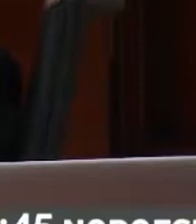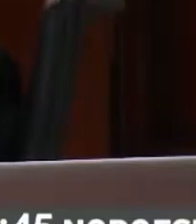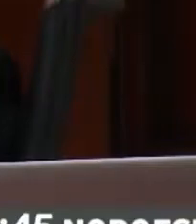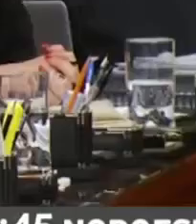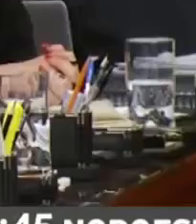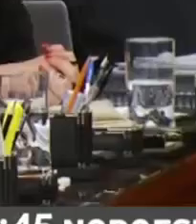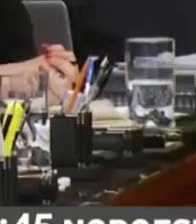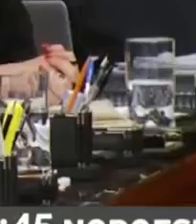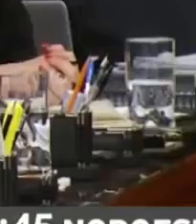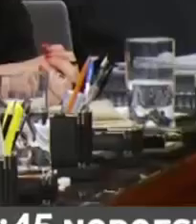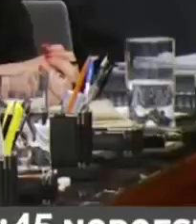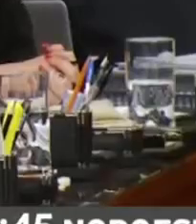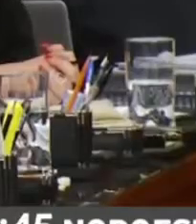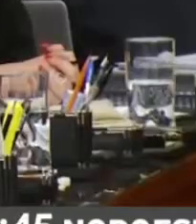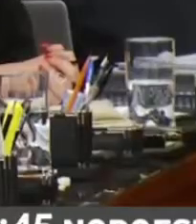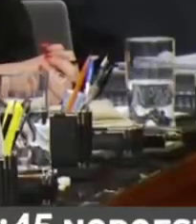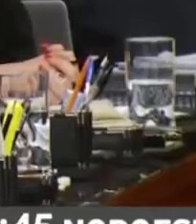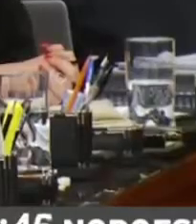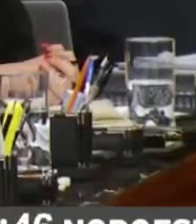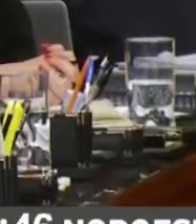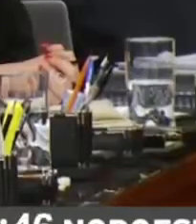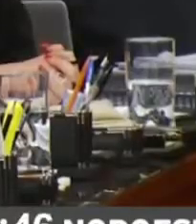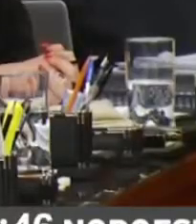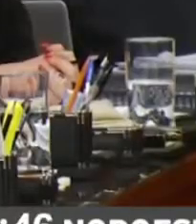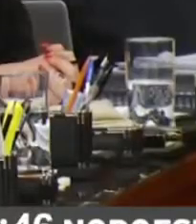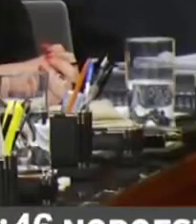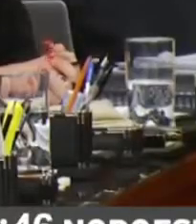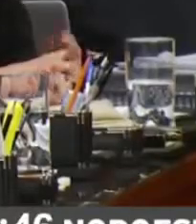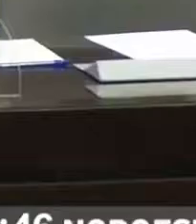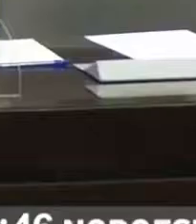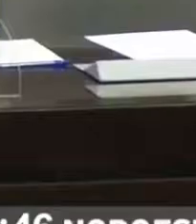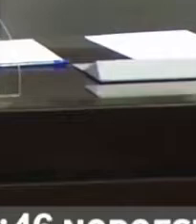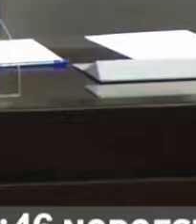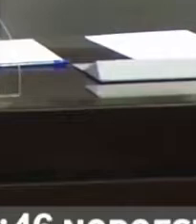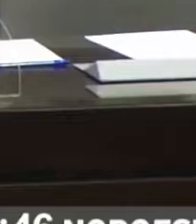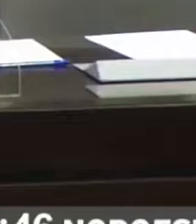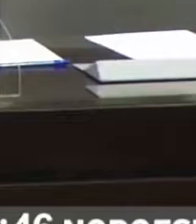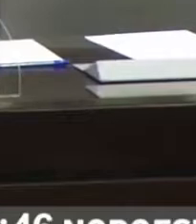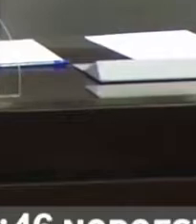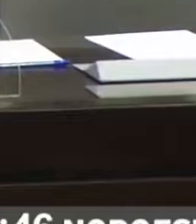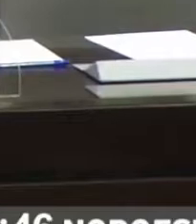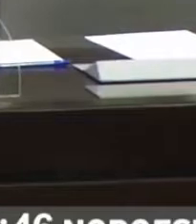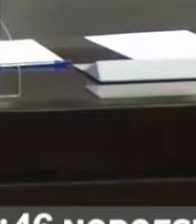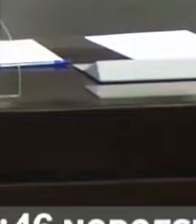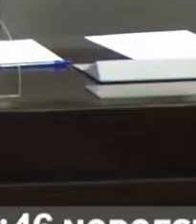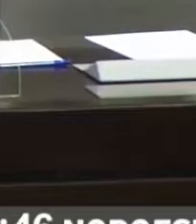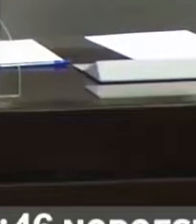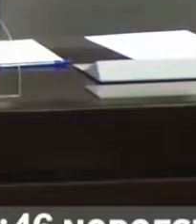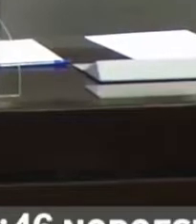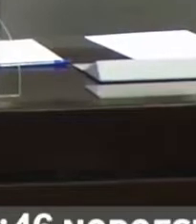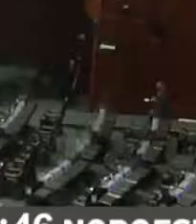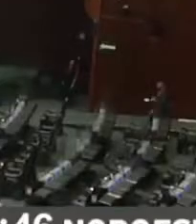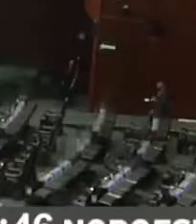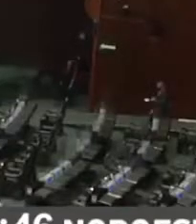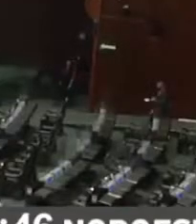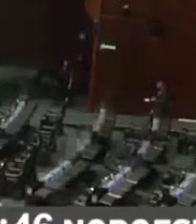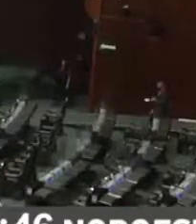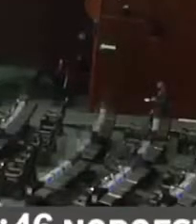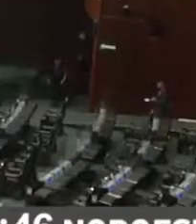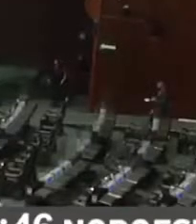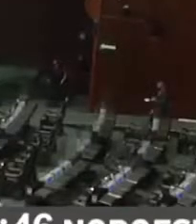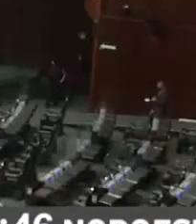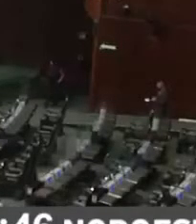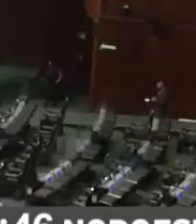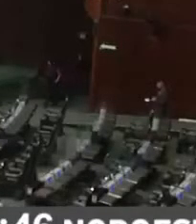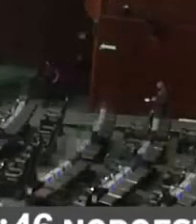sus funciones. Y entonces esta serie de preguntas, como verás, ya es muy larga, la tenemos prácticamente desde